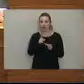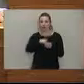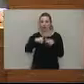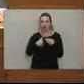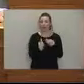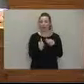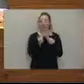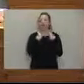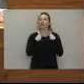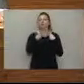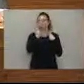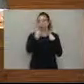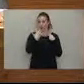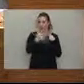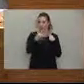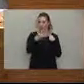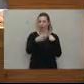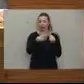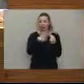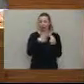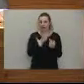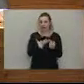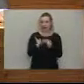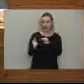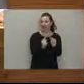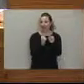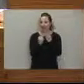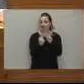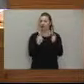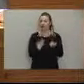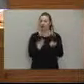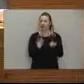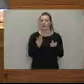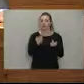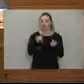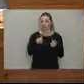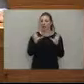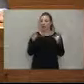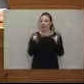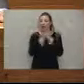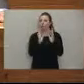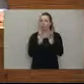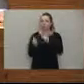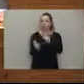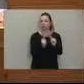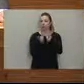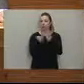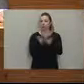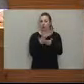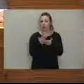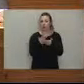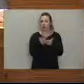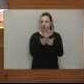diputado no podríamos llevarla a debate y, por lo tanto, a convertirla en resolución, pero está debatiéndose esa propuesta de